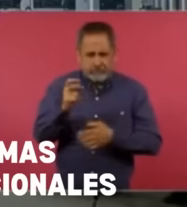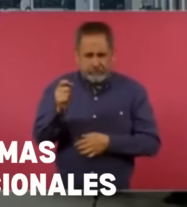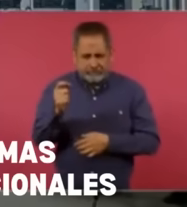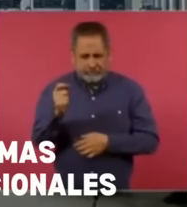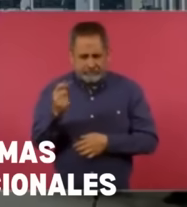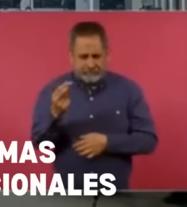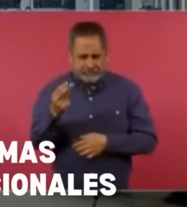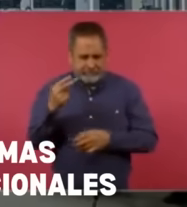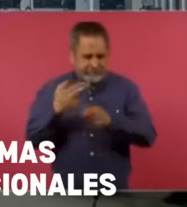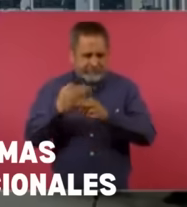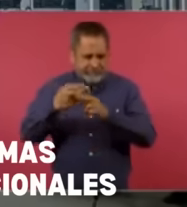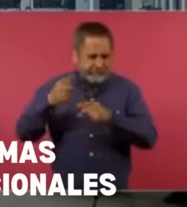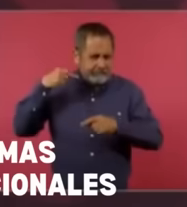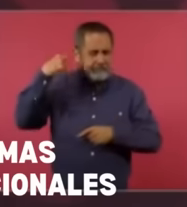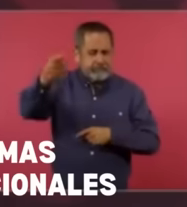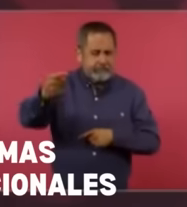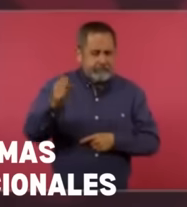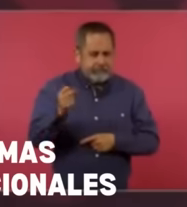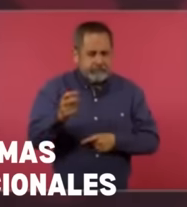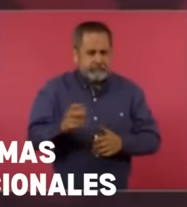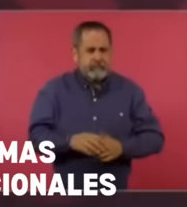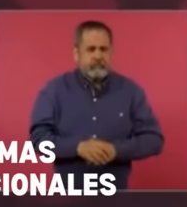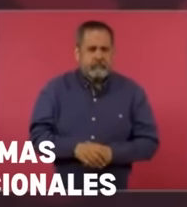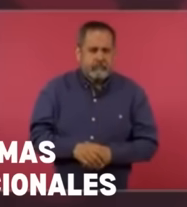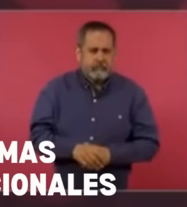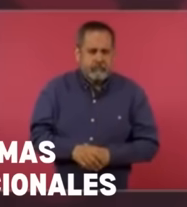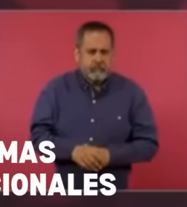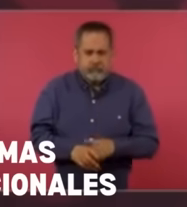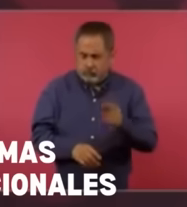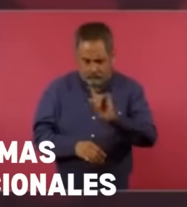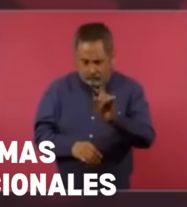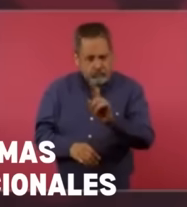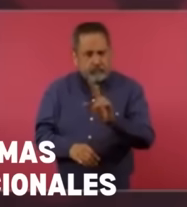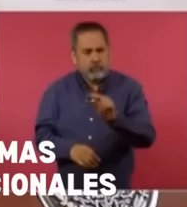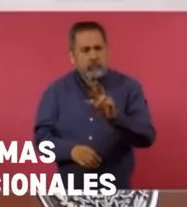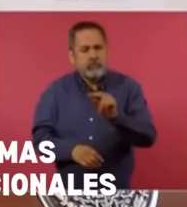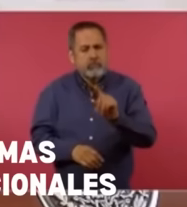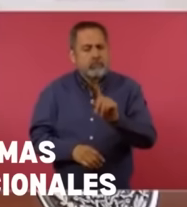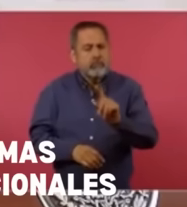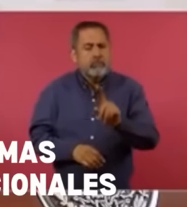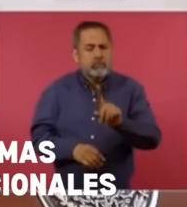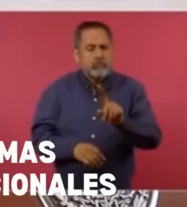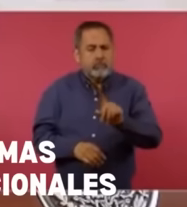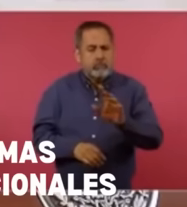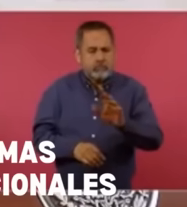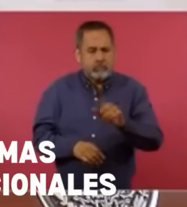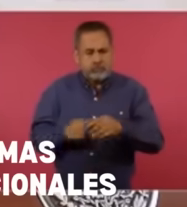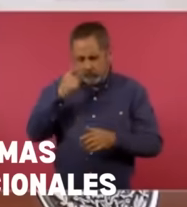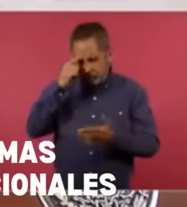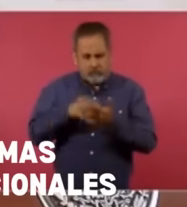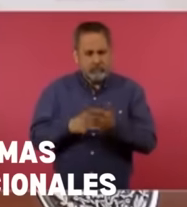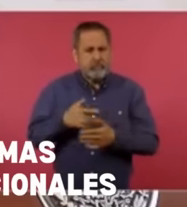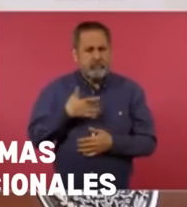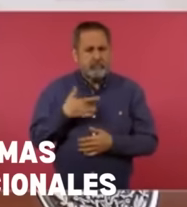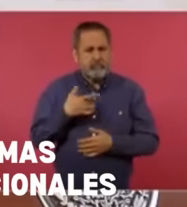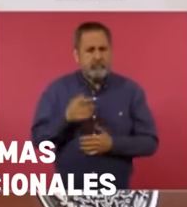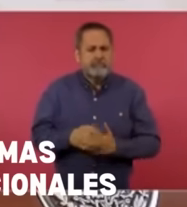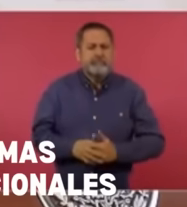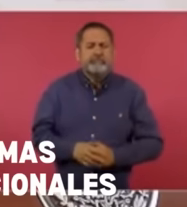2025 en septiembre sí sí sí sí sí no este yo